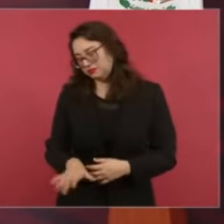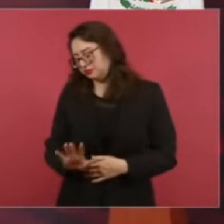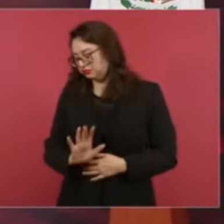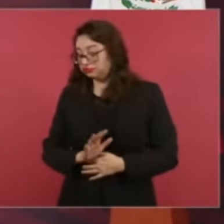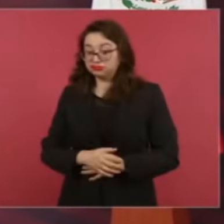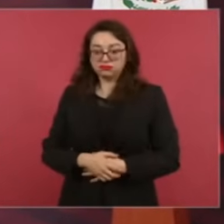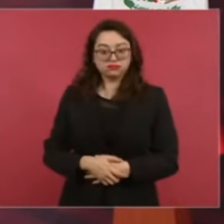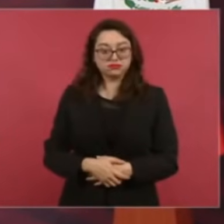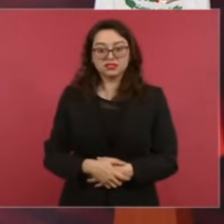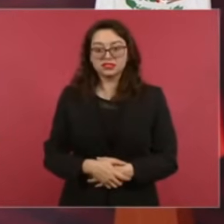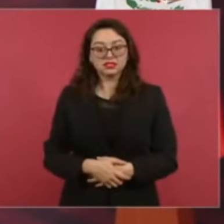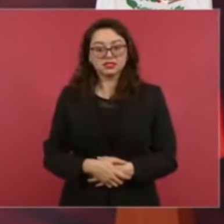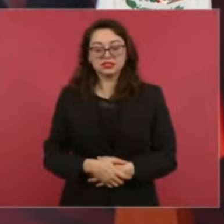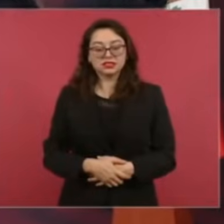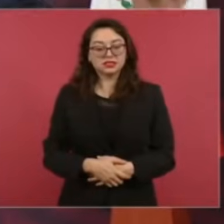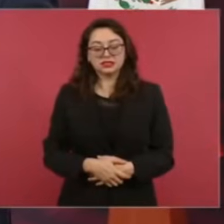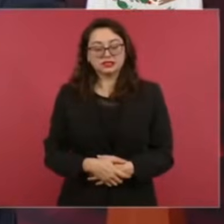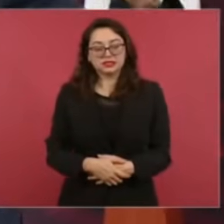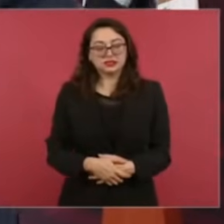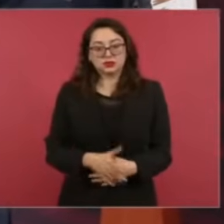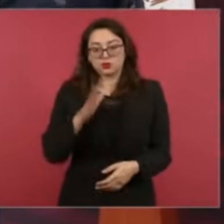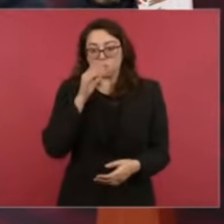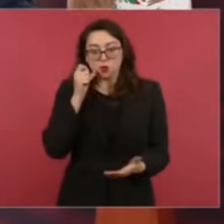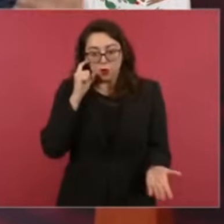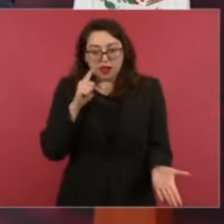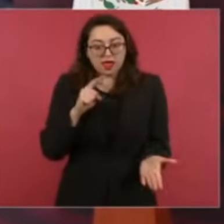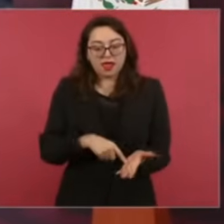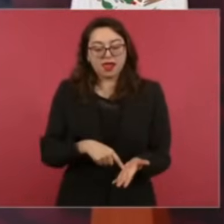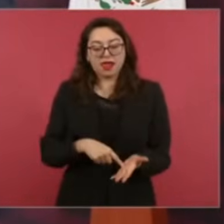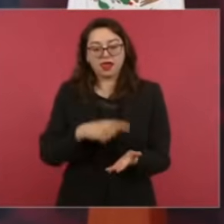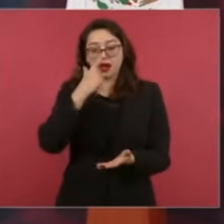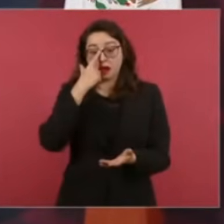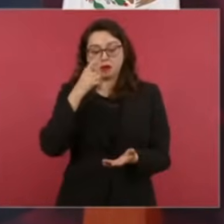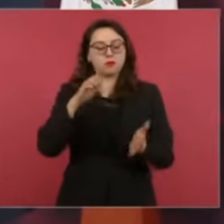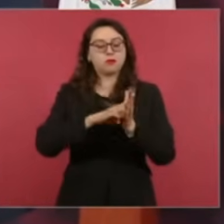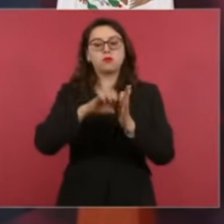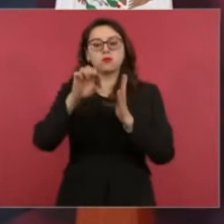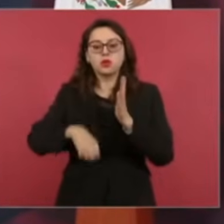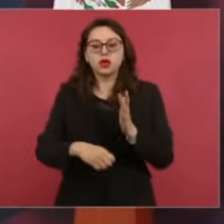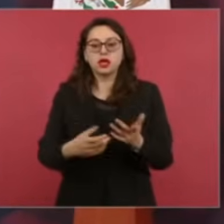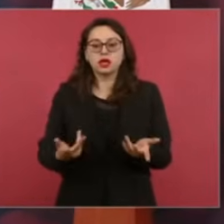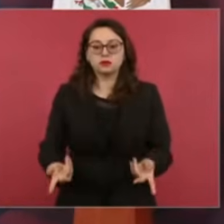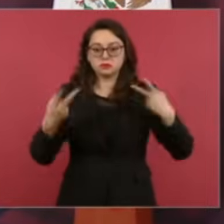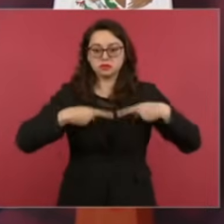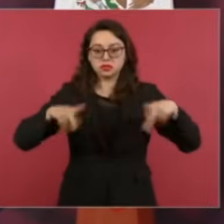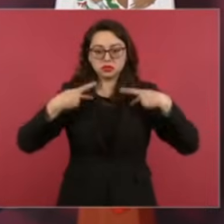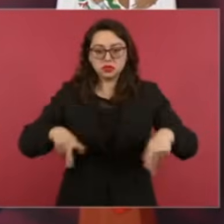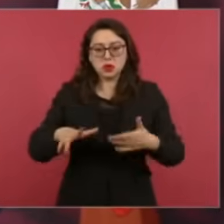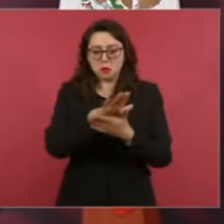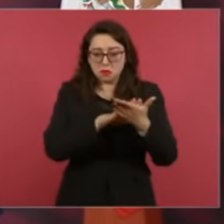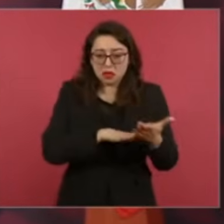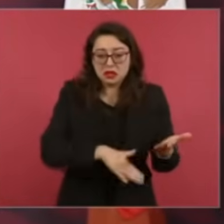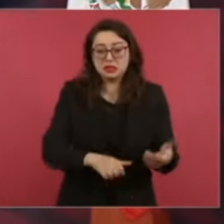más defensores, pues, de los potentados que los